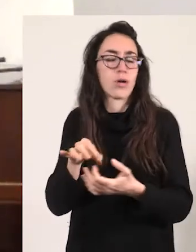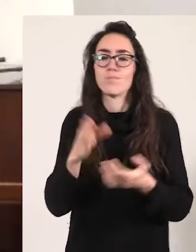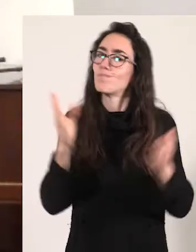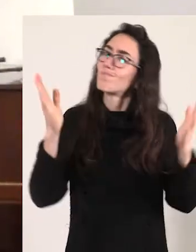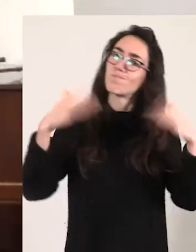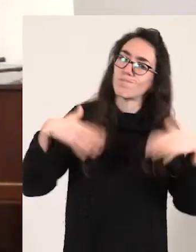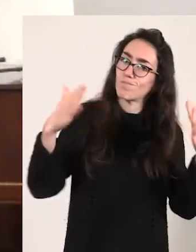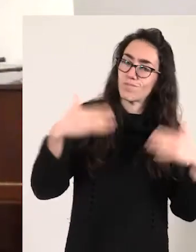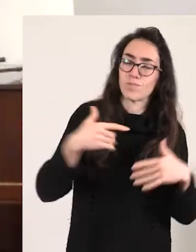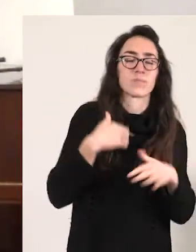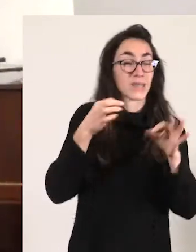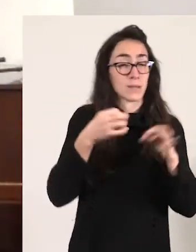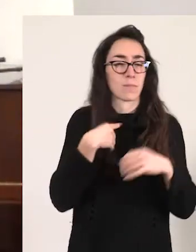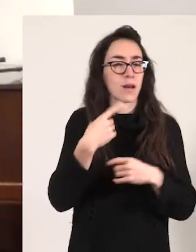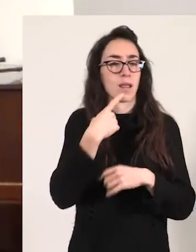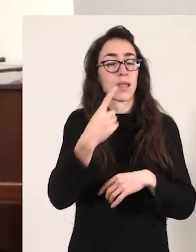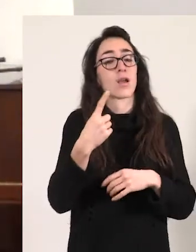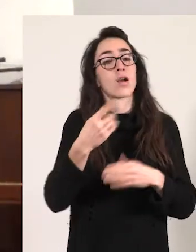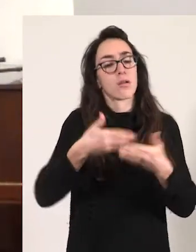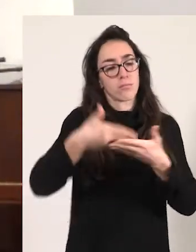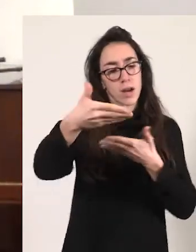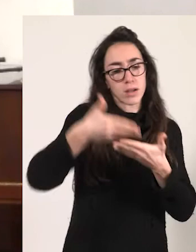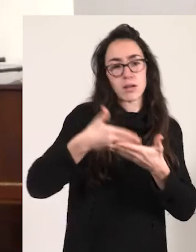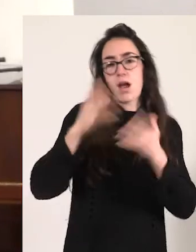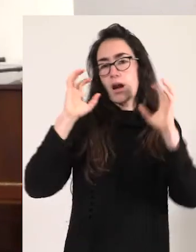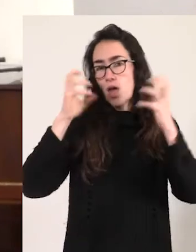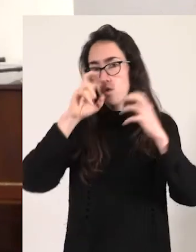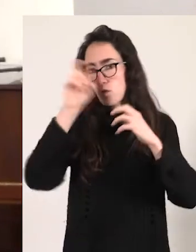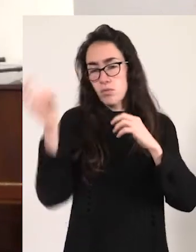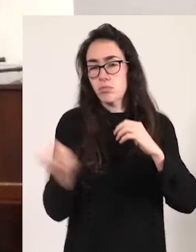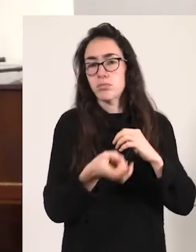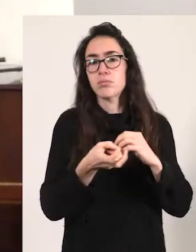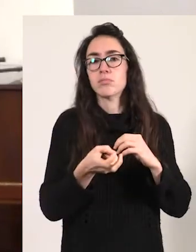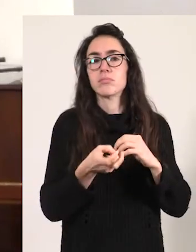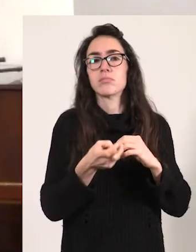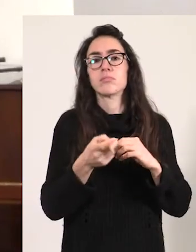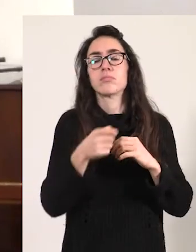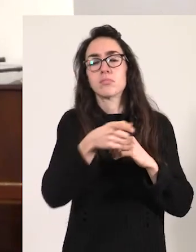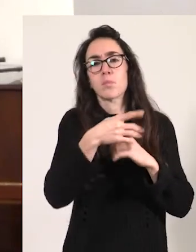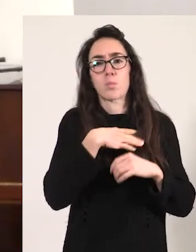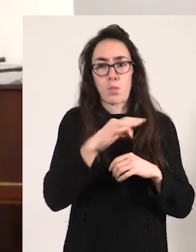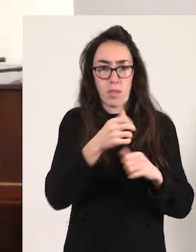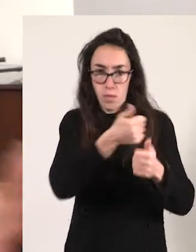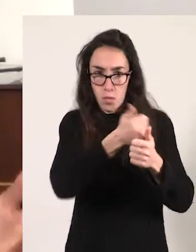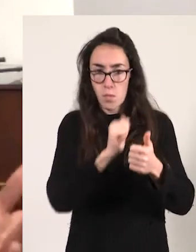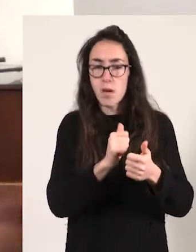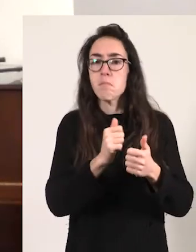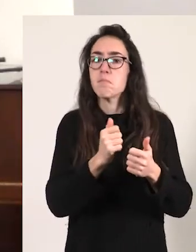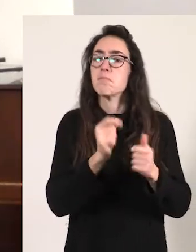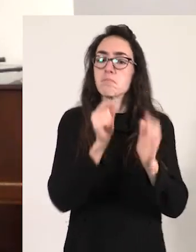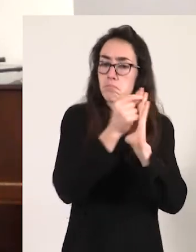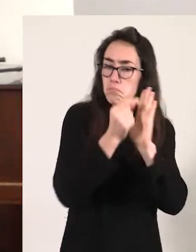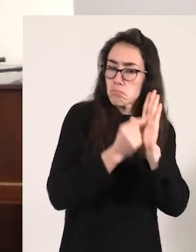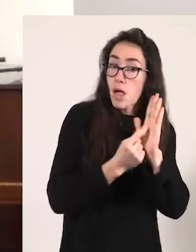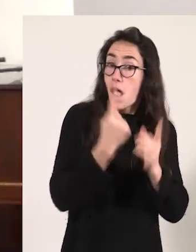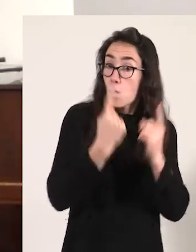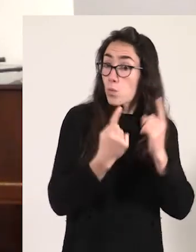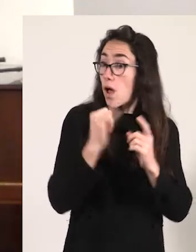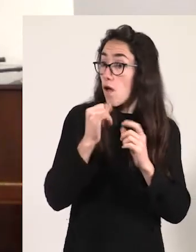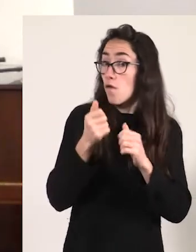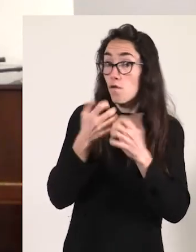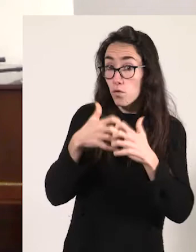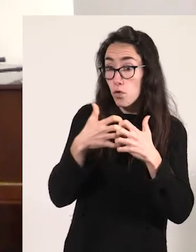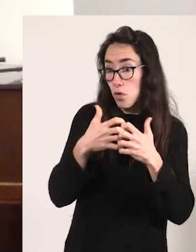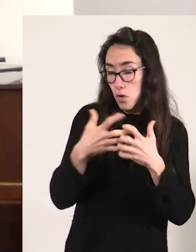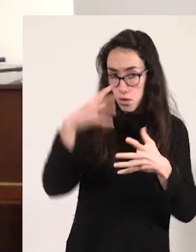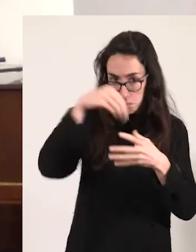Entonces, mira, hay una cosa, por ejemplo, yo siempre digo que los medios de comunicación se puede copiar, bueno, a cualquier nivel. Si hay medidas